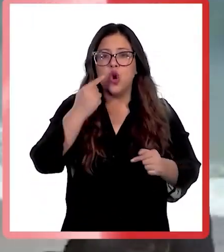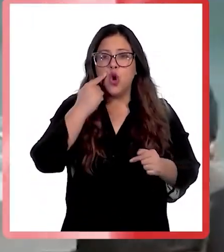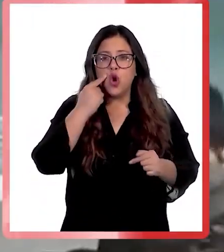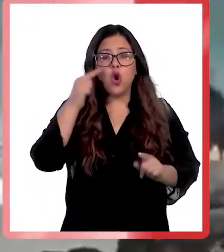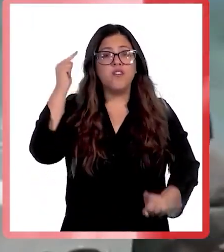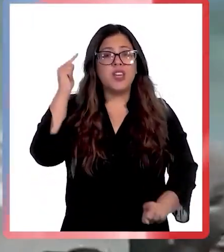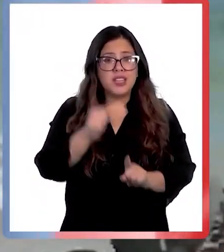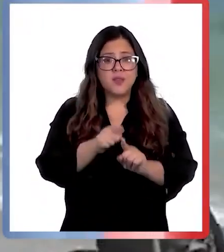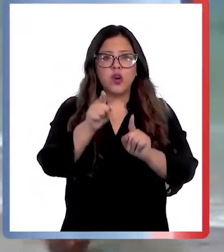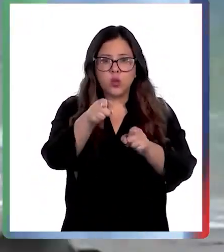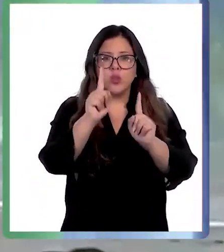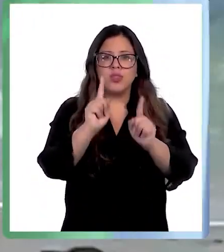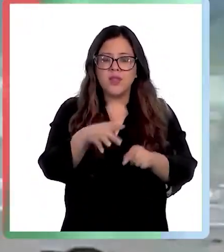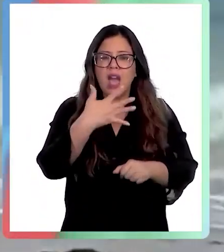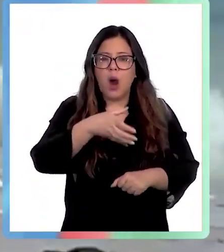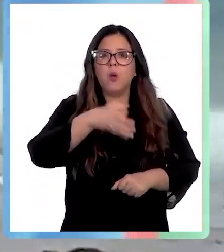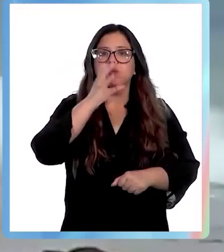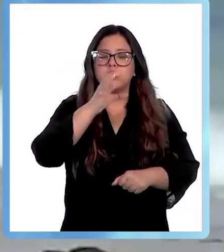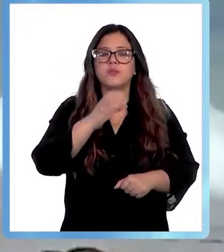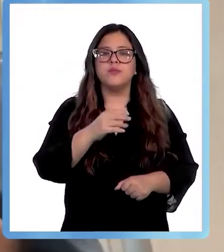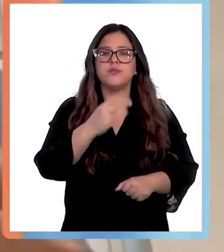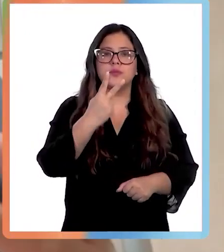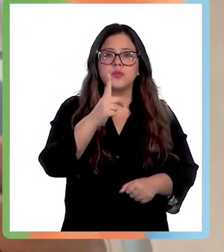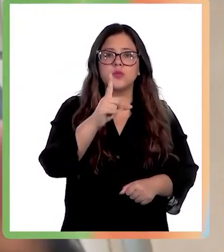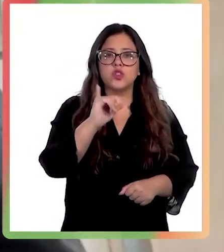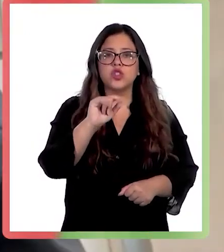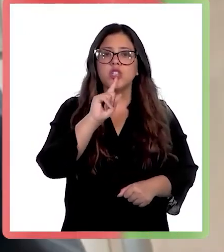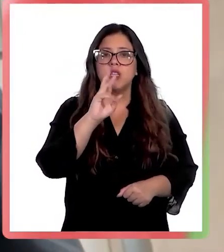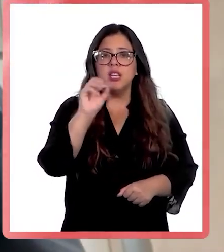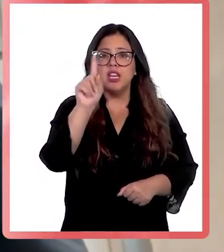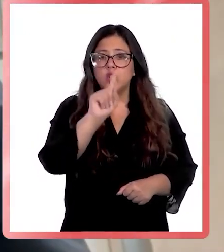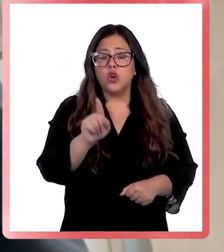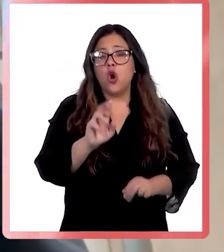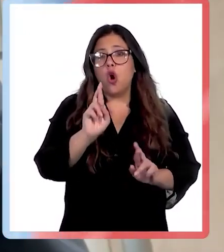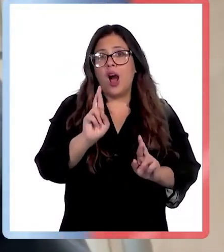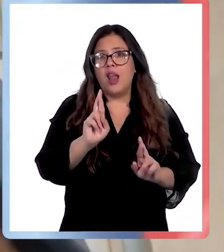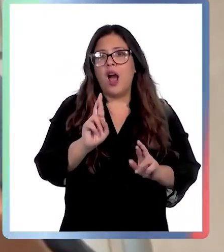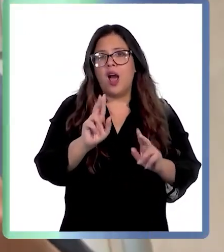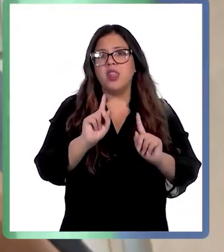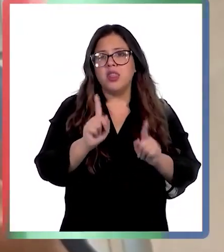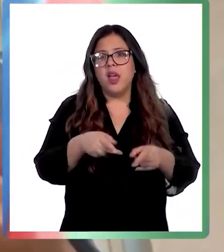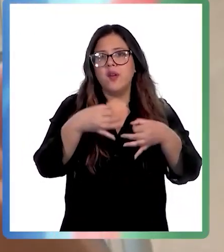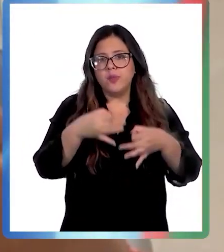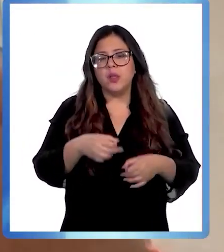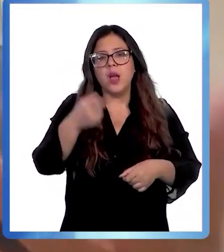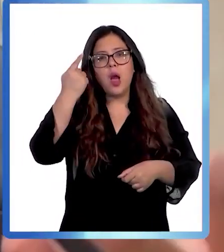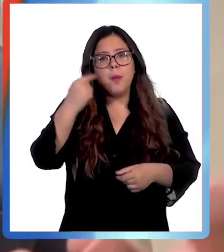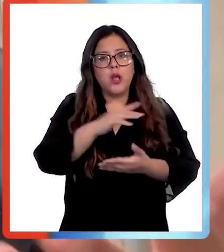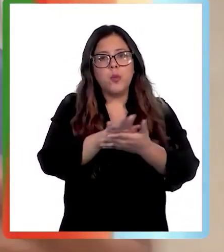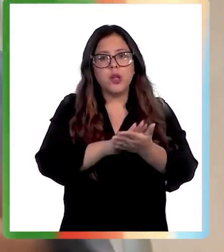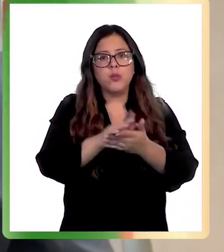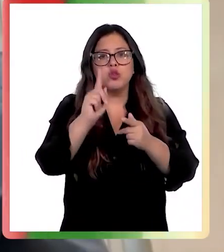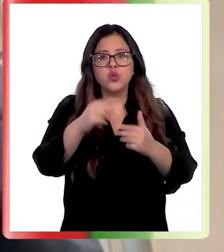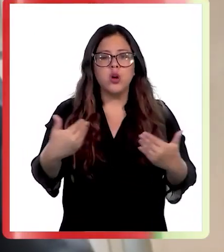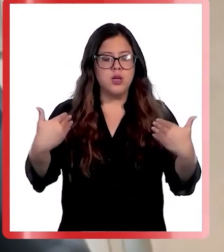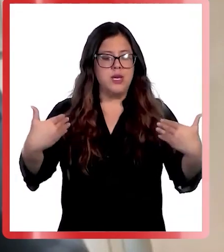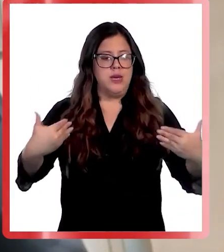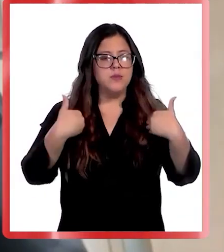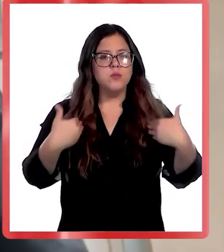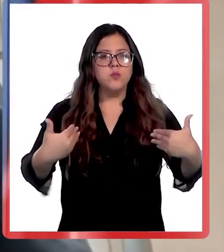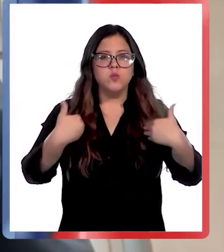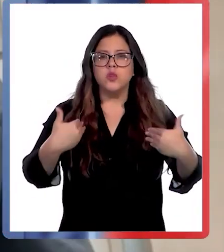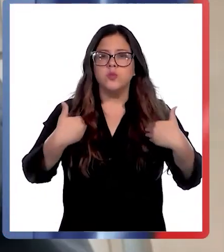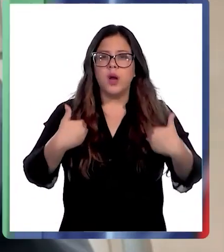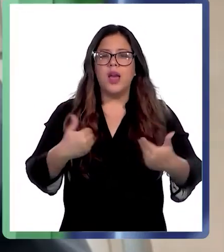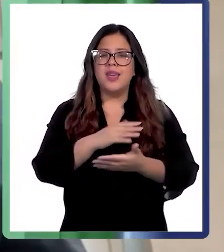hidratado. Y como tú decías, 2 litros es lo mínimo que uno debería tomar en 24 horas, pero si tú vas a hacer un ejercicio extremo y te vas a exponer,